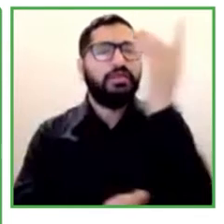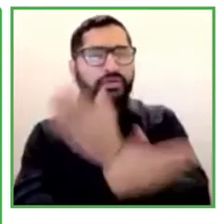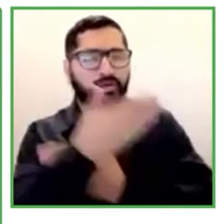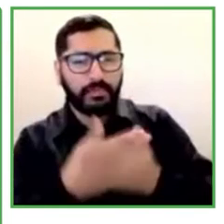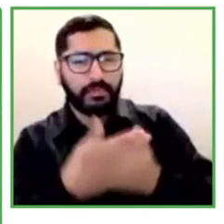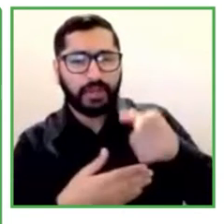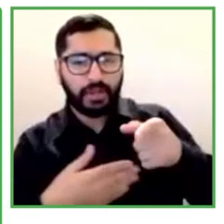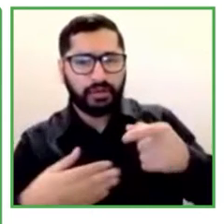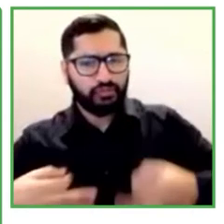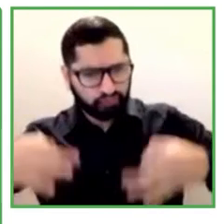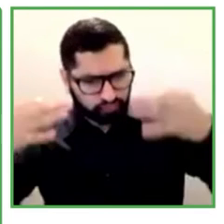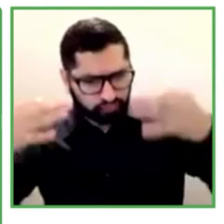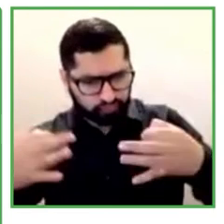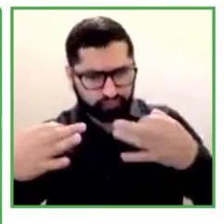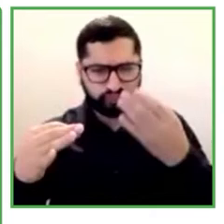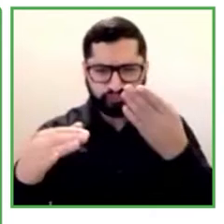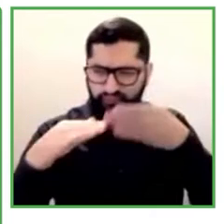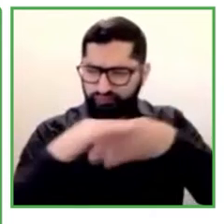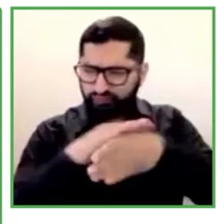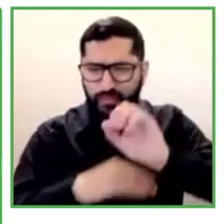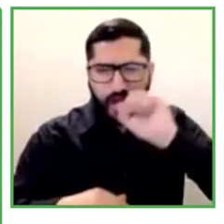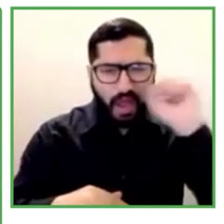capaz, pero si es que no están apoyados